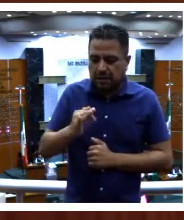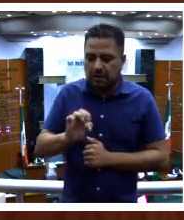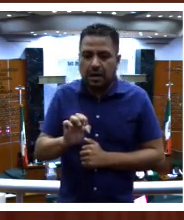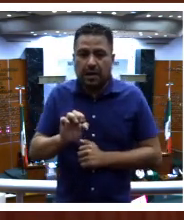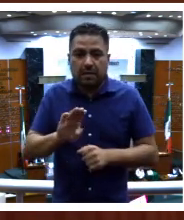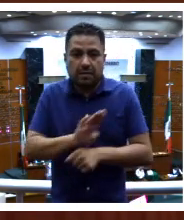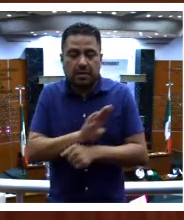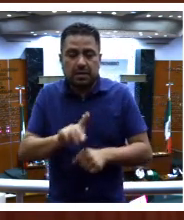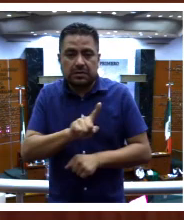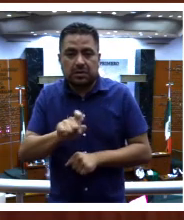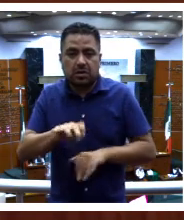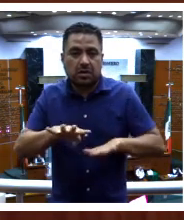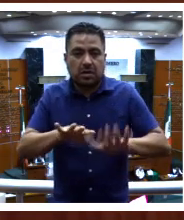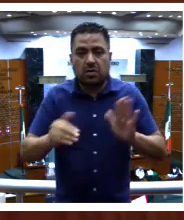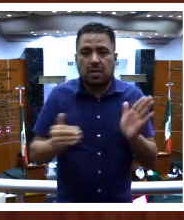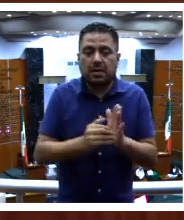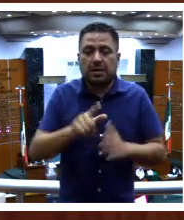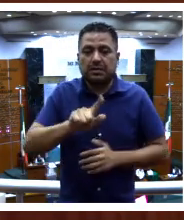a